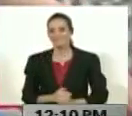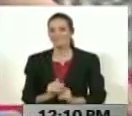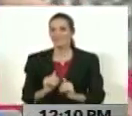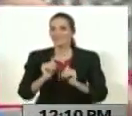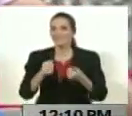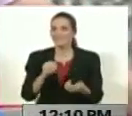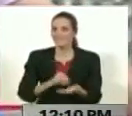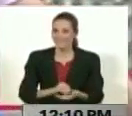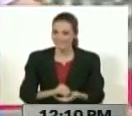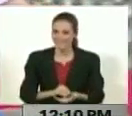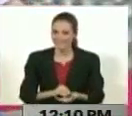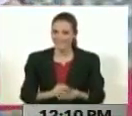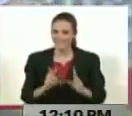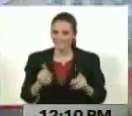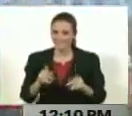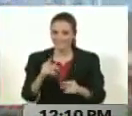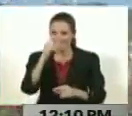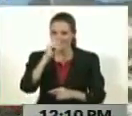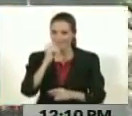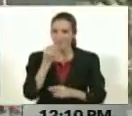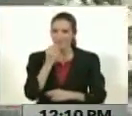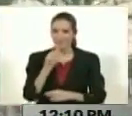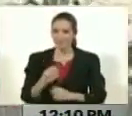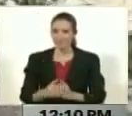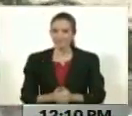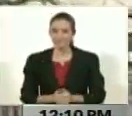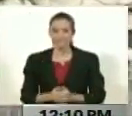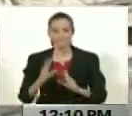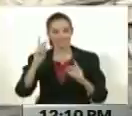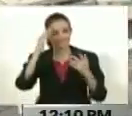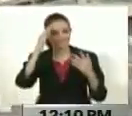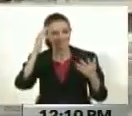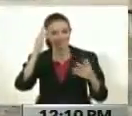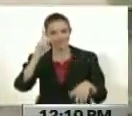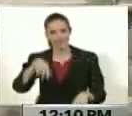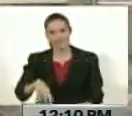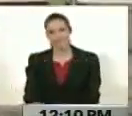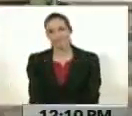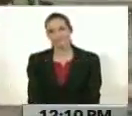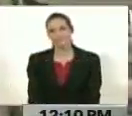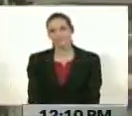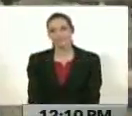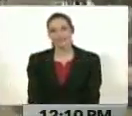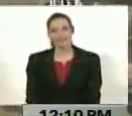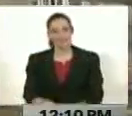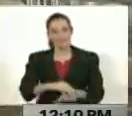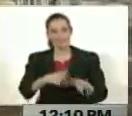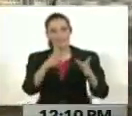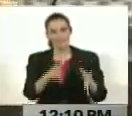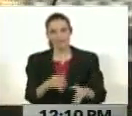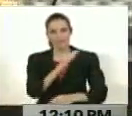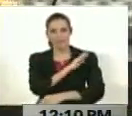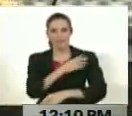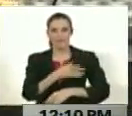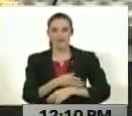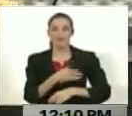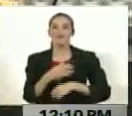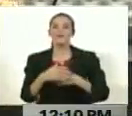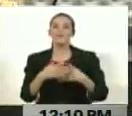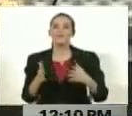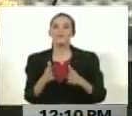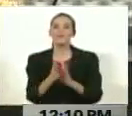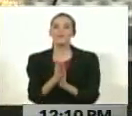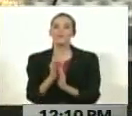comenzando nuevamente. ¿Ah? Igualmente quiero saludar a nuestro ministro del Poder Popular para la